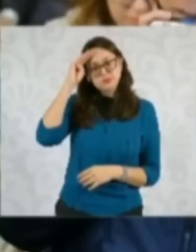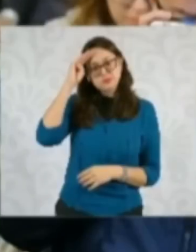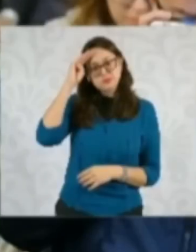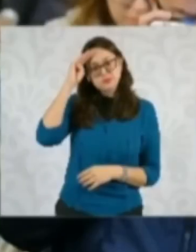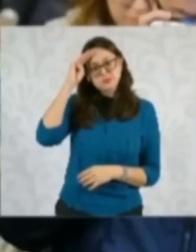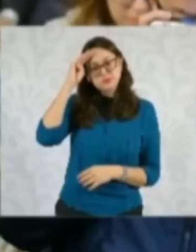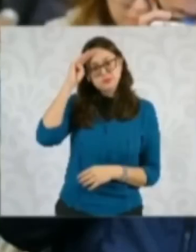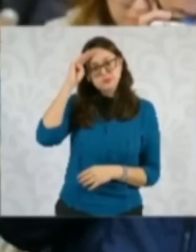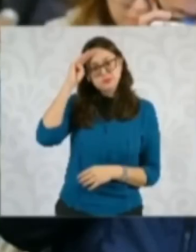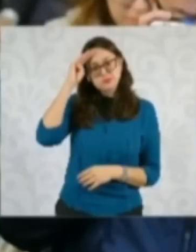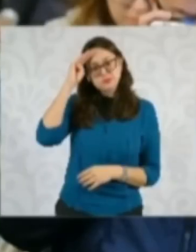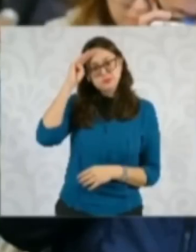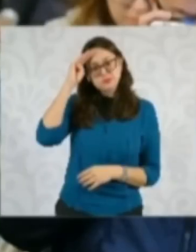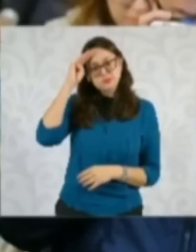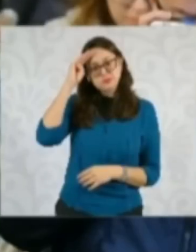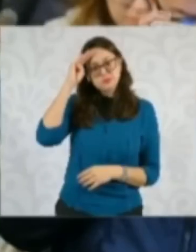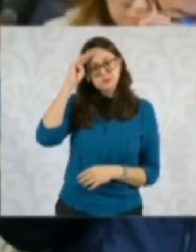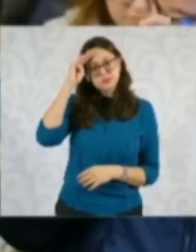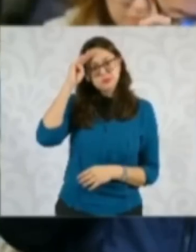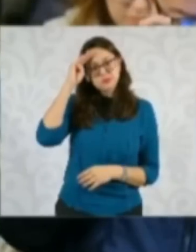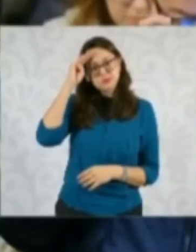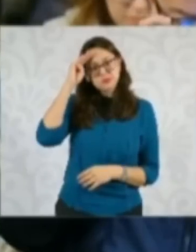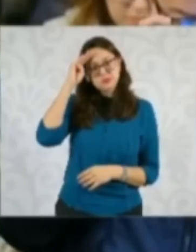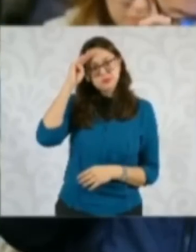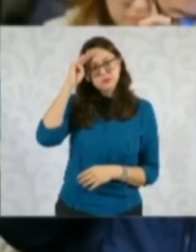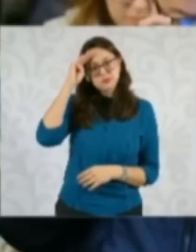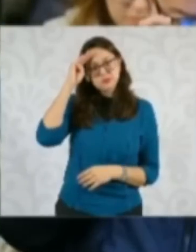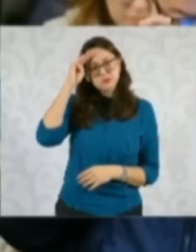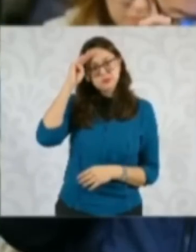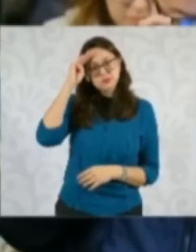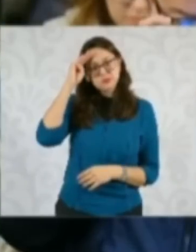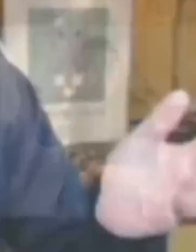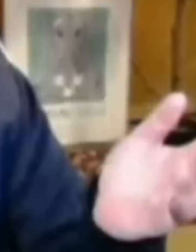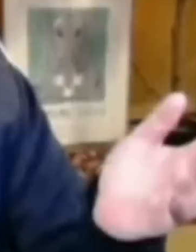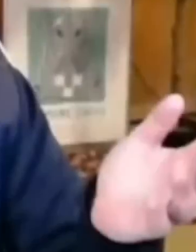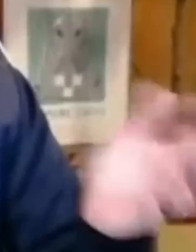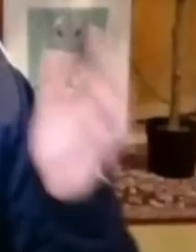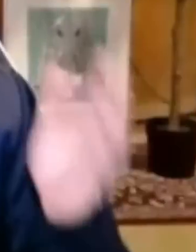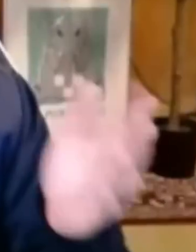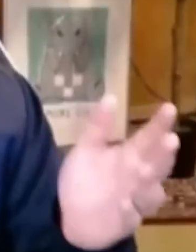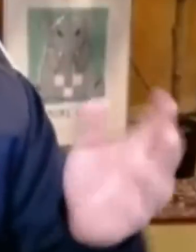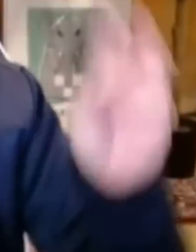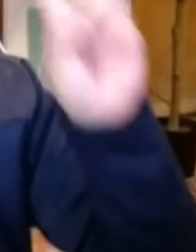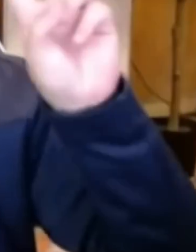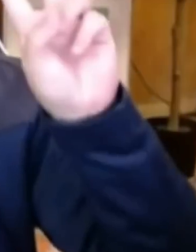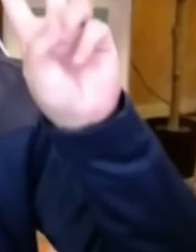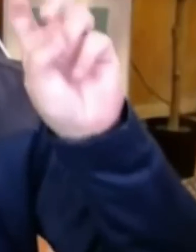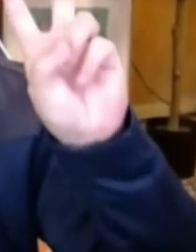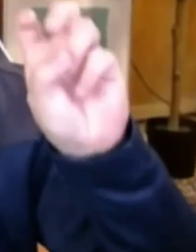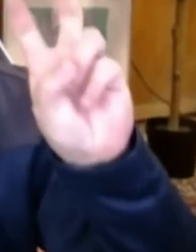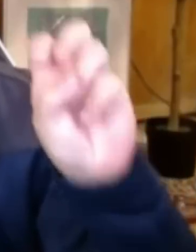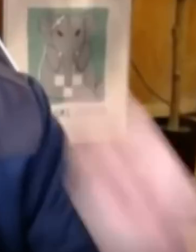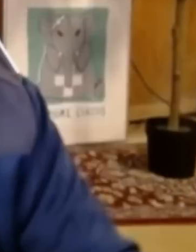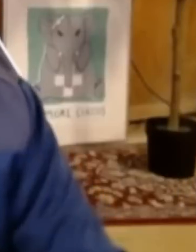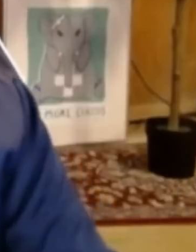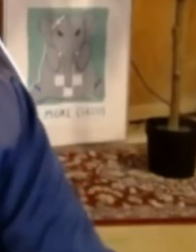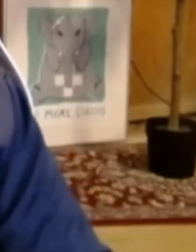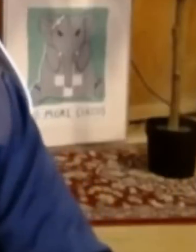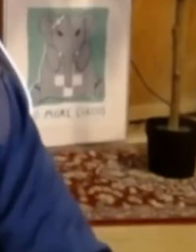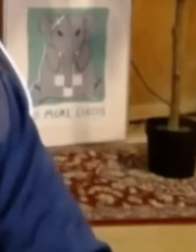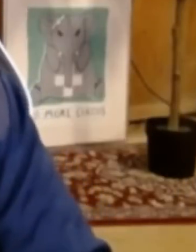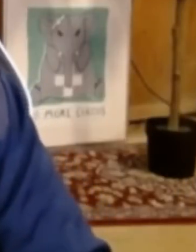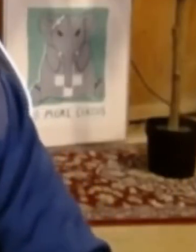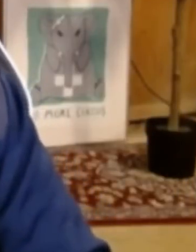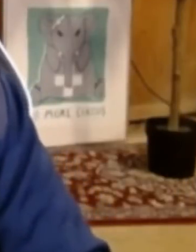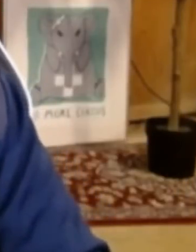resulta que si en Estados Unidos, y póngame a cuadro, don David, si en Estados Unidos se hace justicia, entre